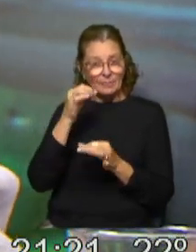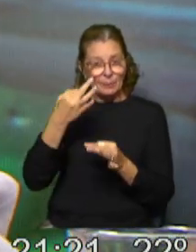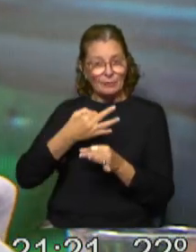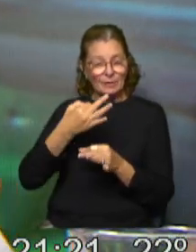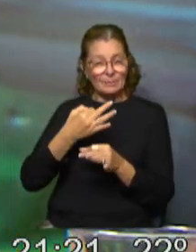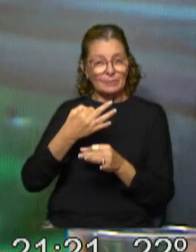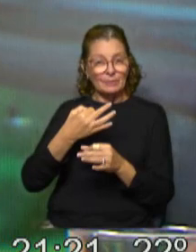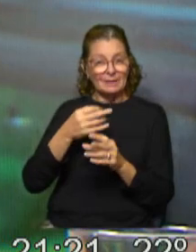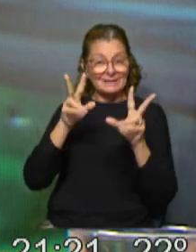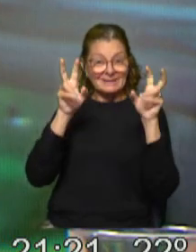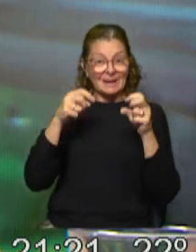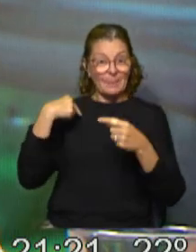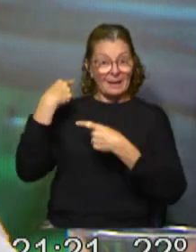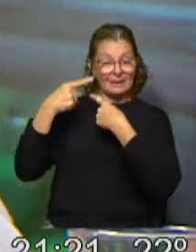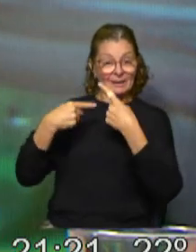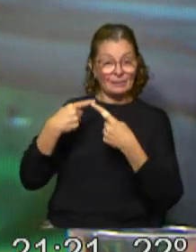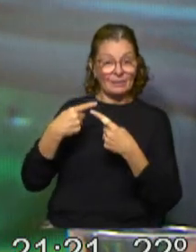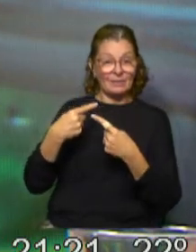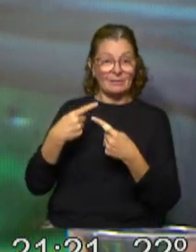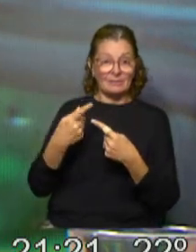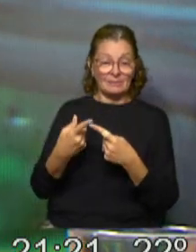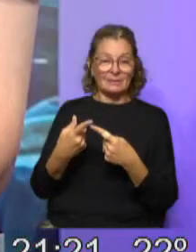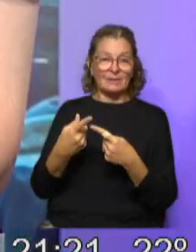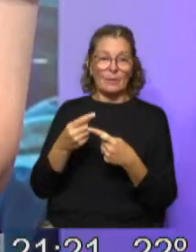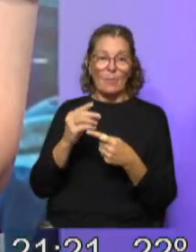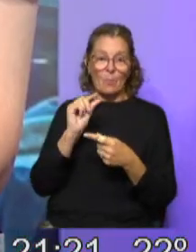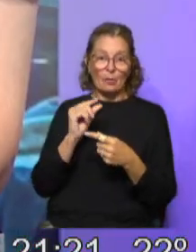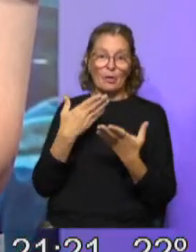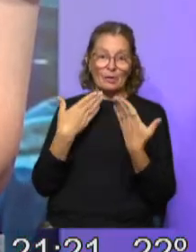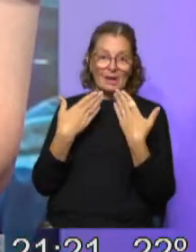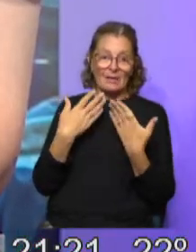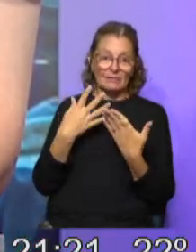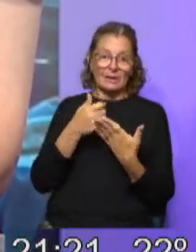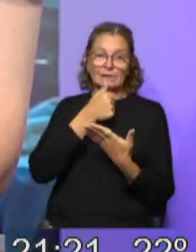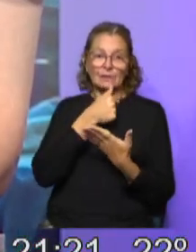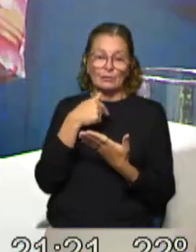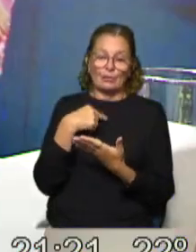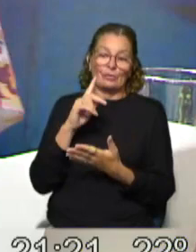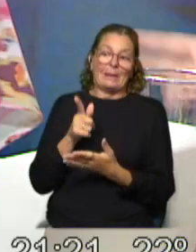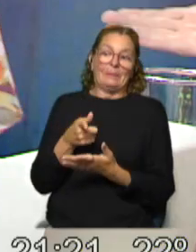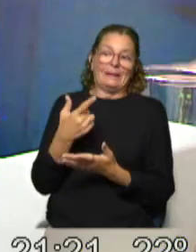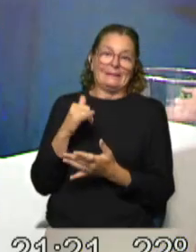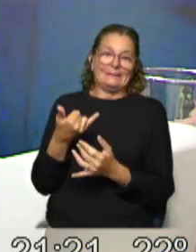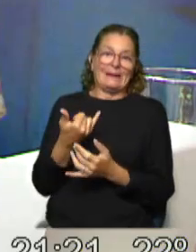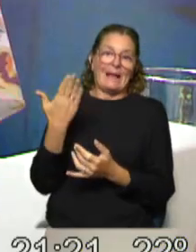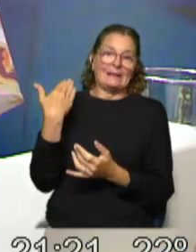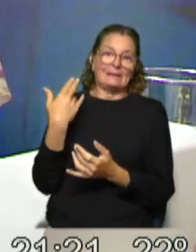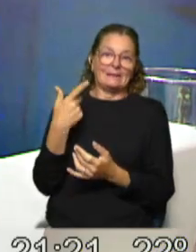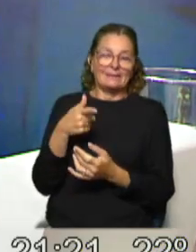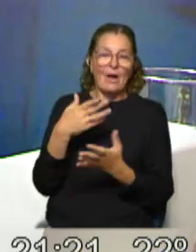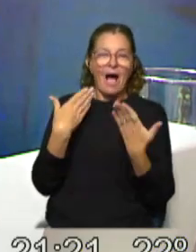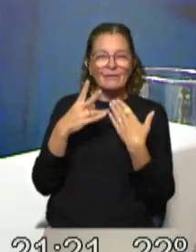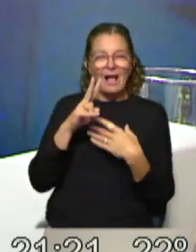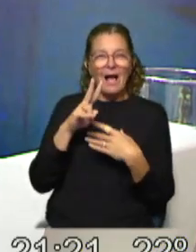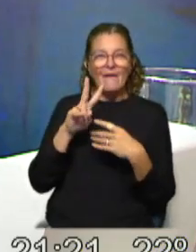temas generacionales a estos personajes. Que es un poco de lo que habla también la Cordón Sojo, habla un poco de esa edad. Habla de esa edad,